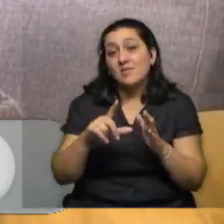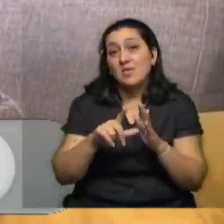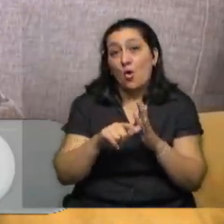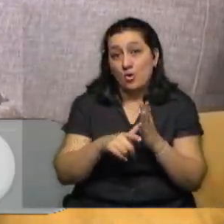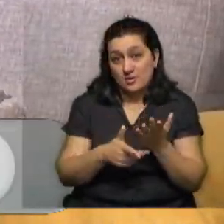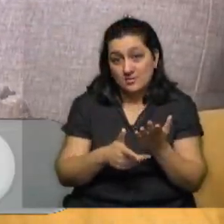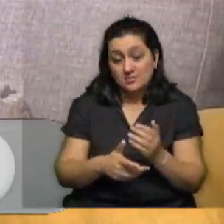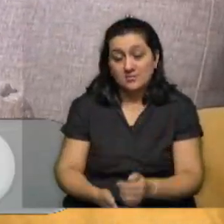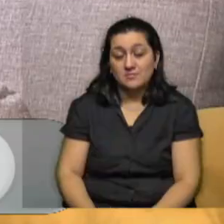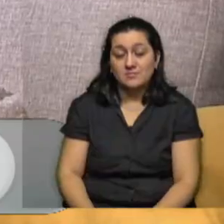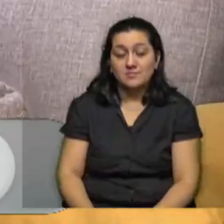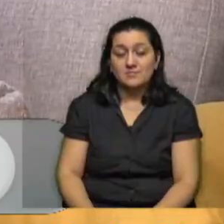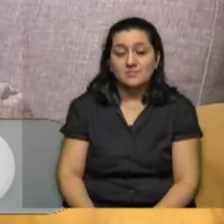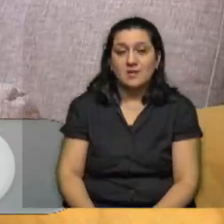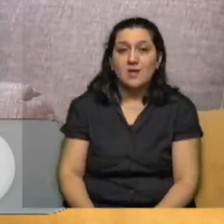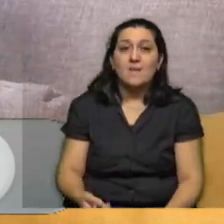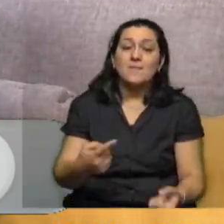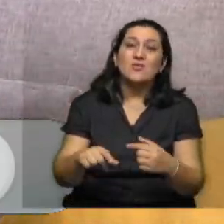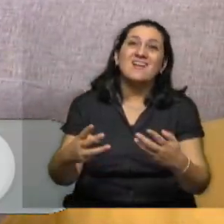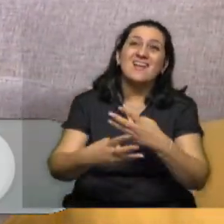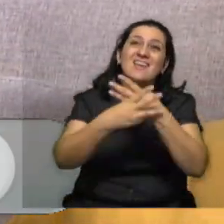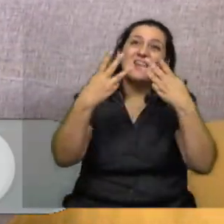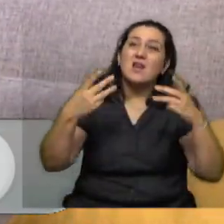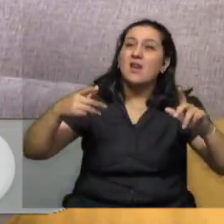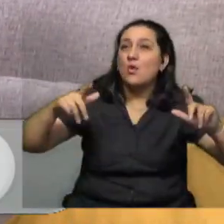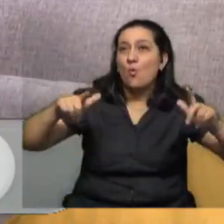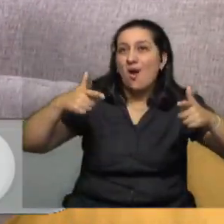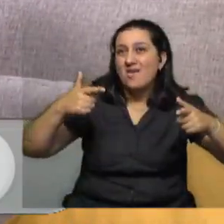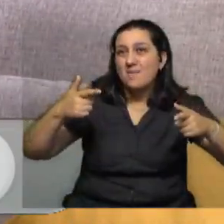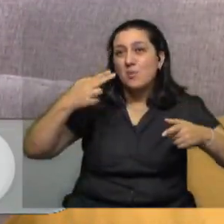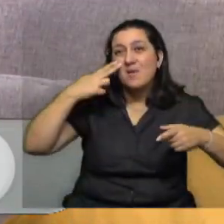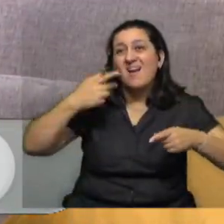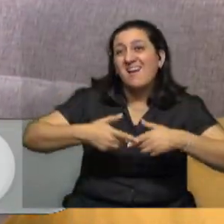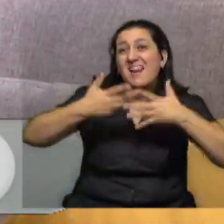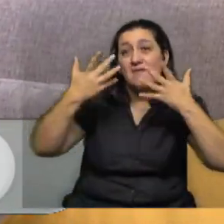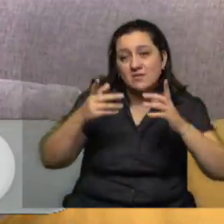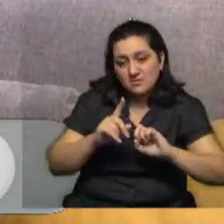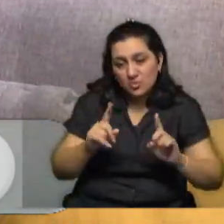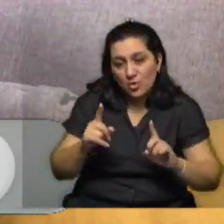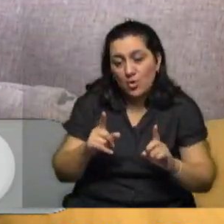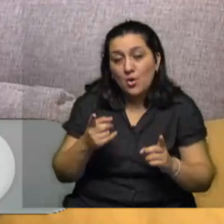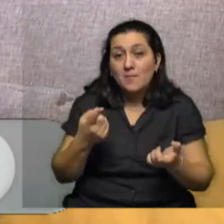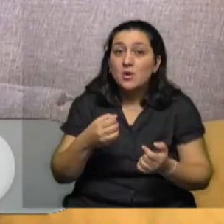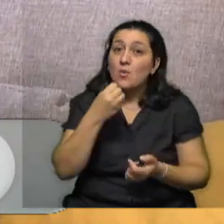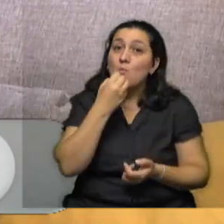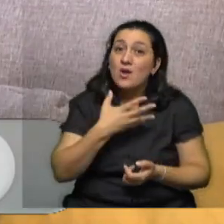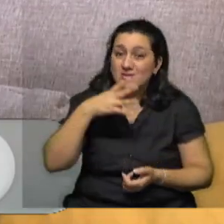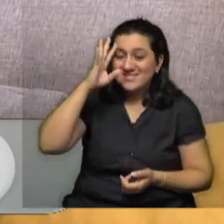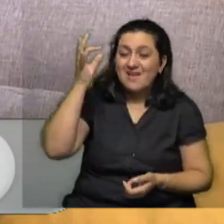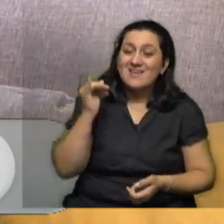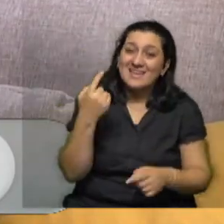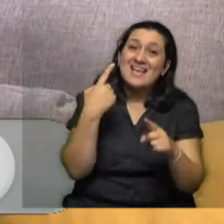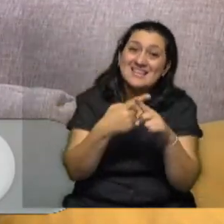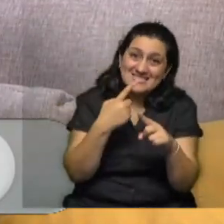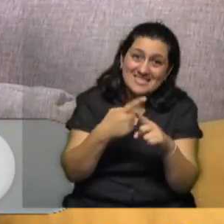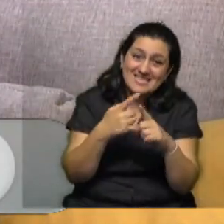este tipo de situaciones. Pero en general no hay grandes inconvenientes, pero igual es bueno, siempre yo digo, ¿no? Es bueno saber que existen, es